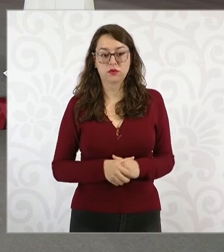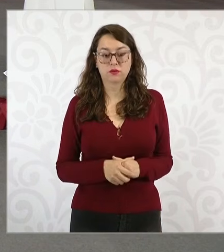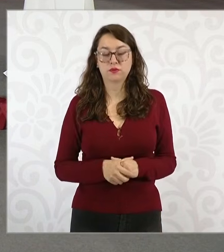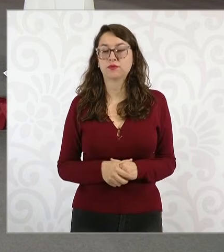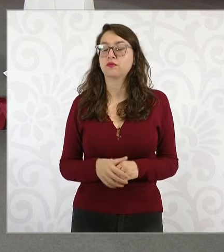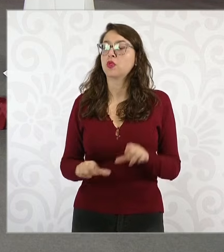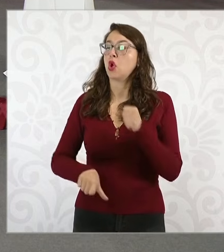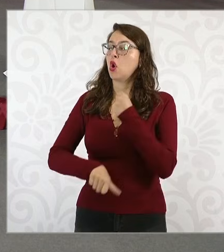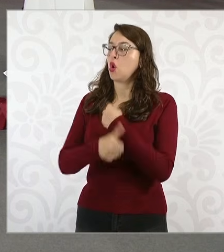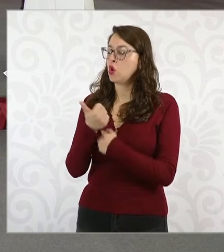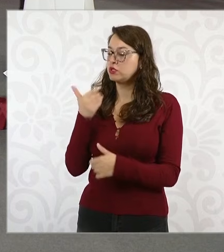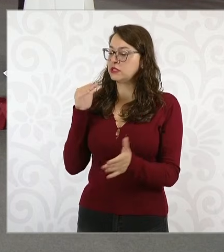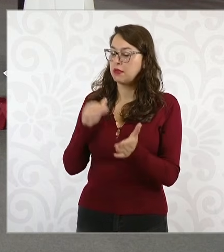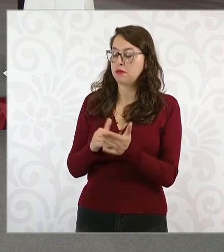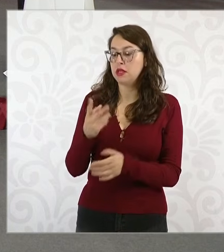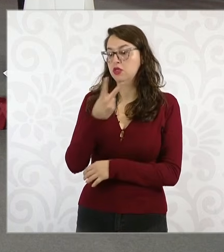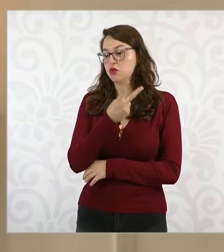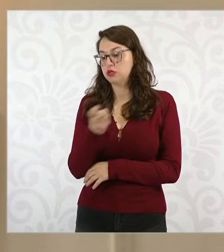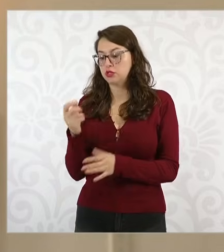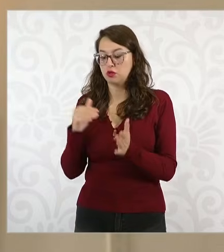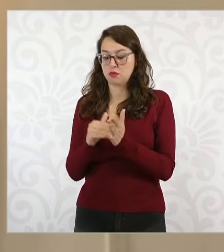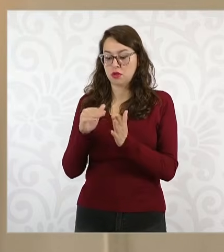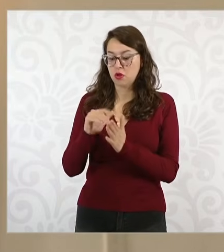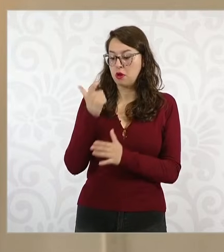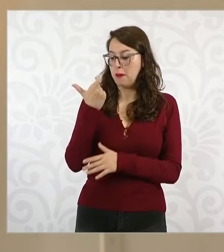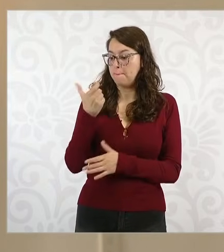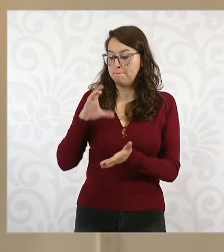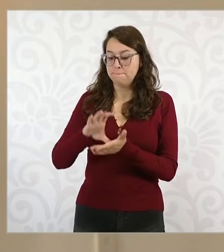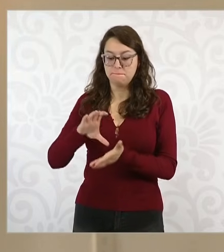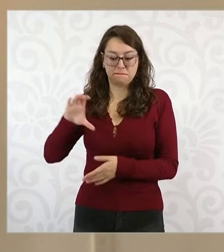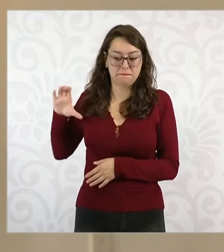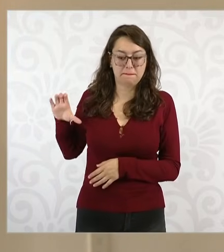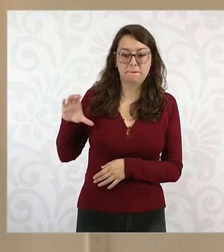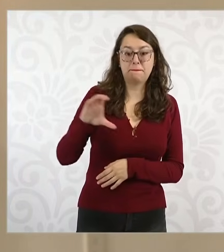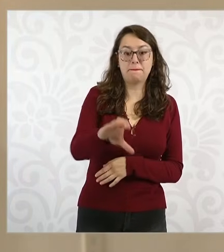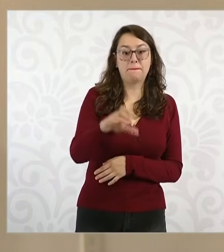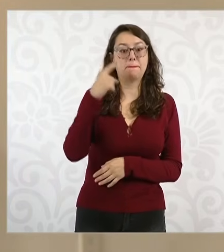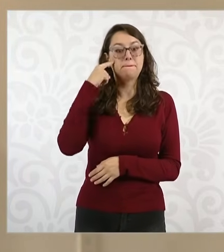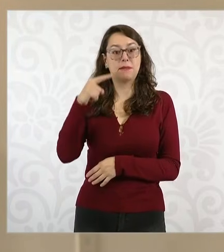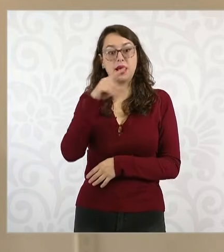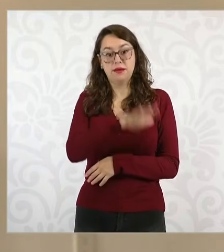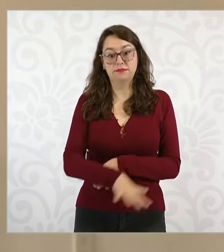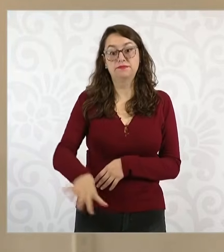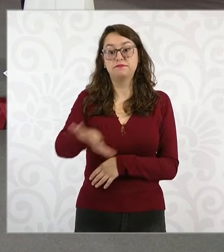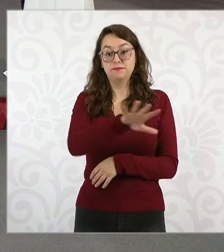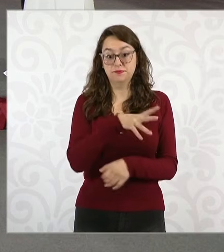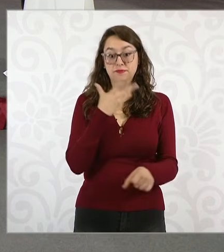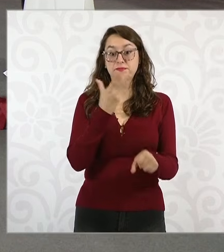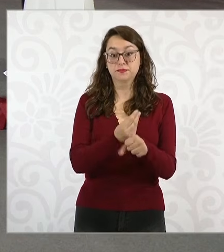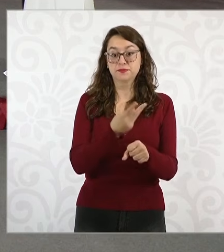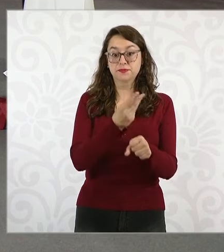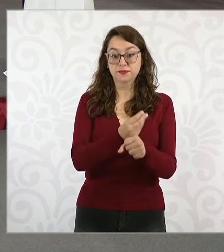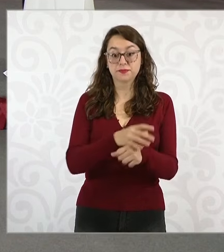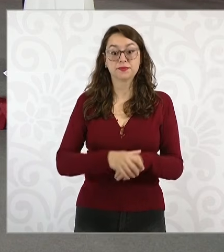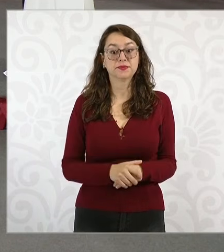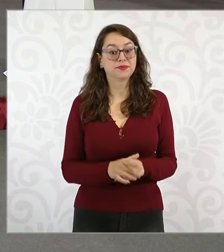Son 11,200 millones de inversión en todas estas obras para la zona oriente.